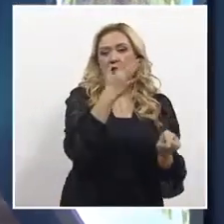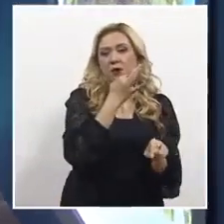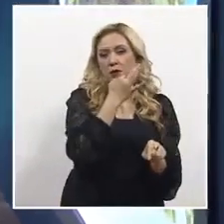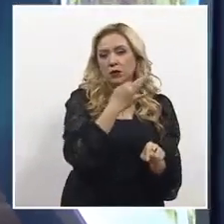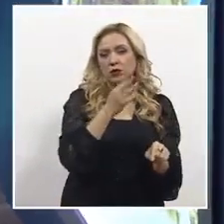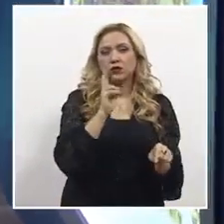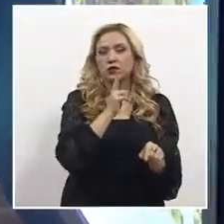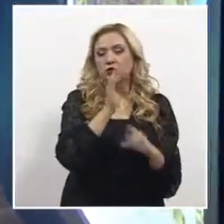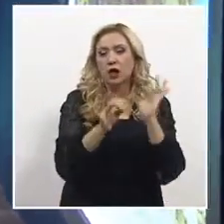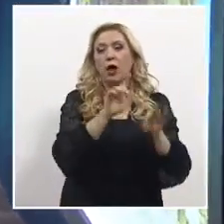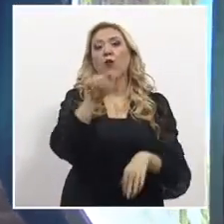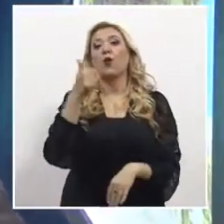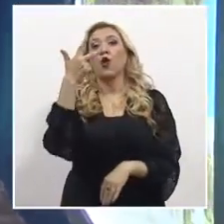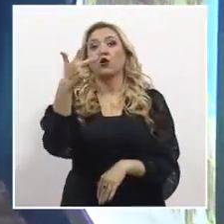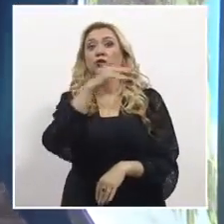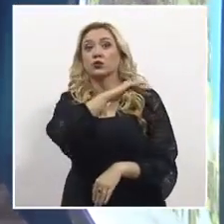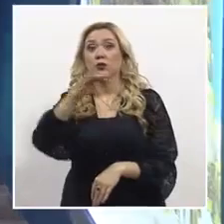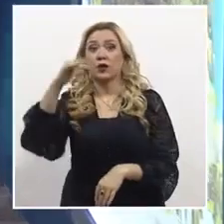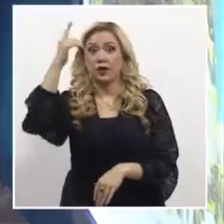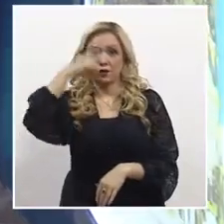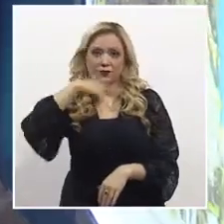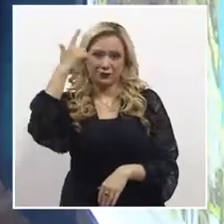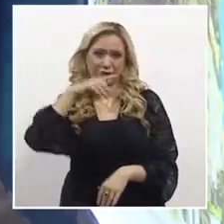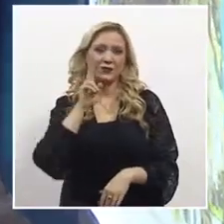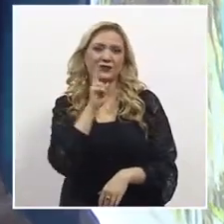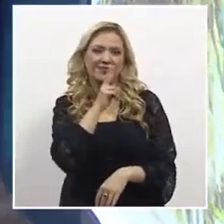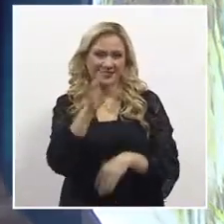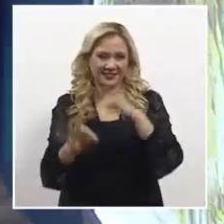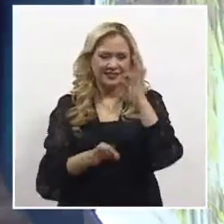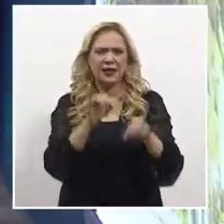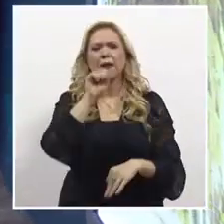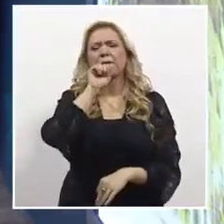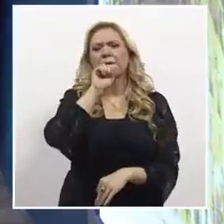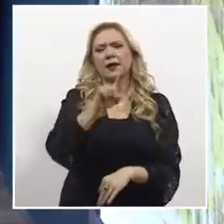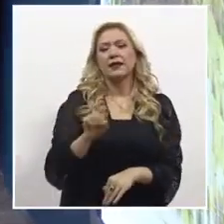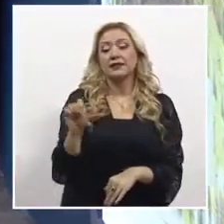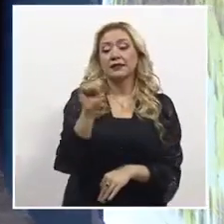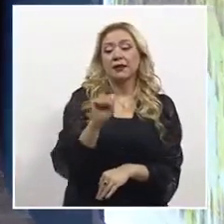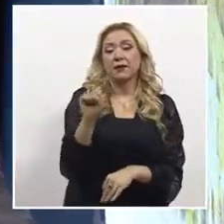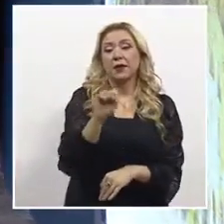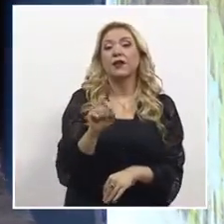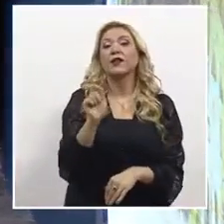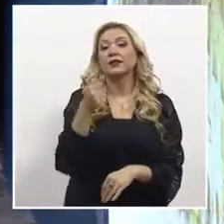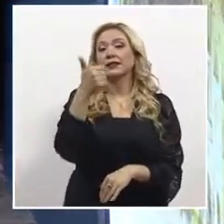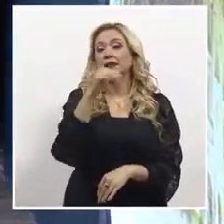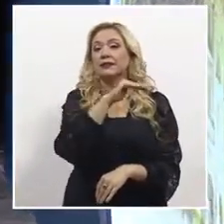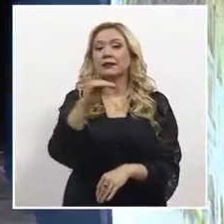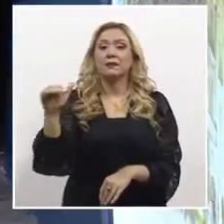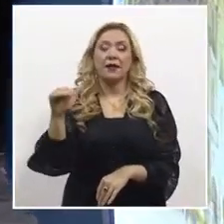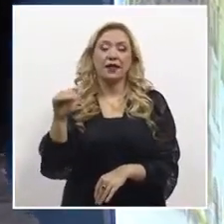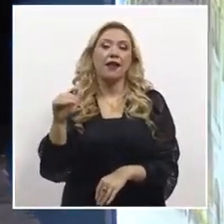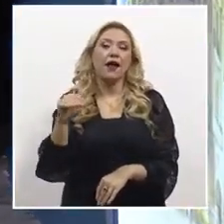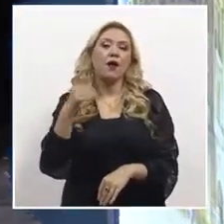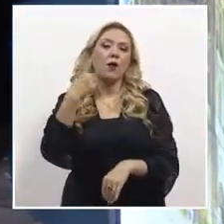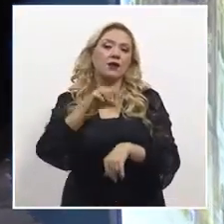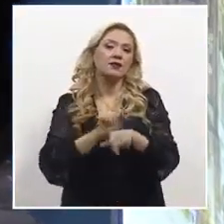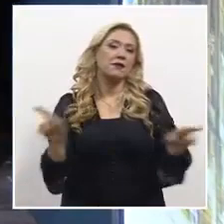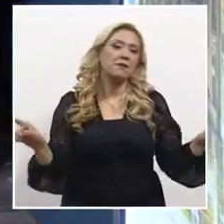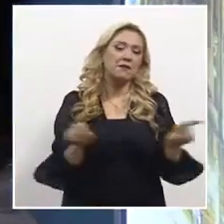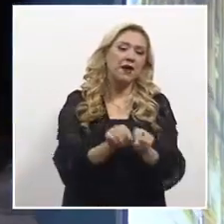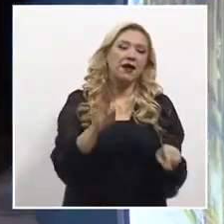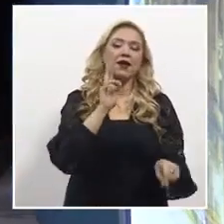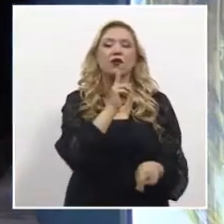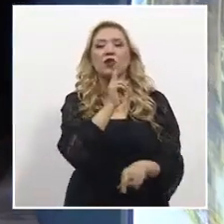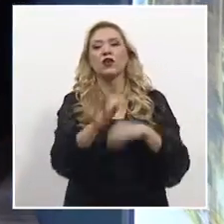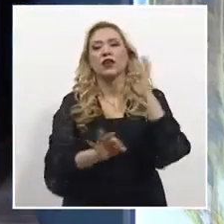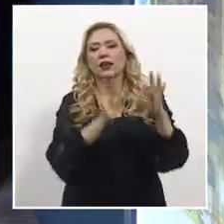y a las 20:30 horas el noticiero nocturno. También lo invitamos a ver este sábado a las 18:30 horas Semanario Judicial, resumen